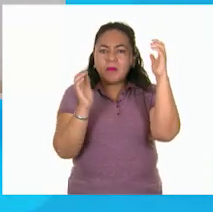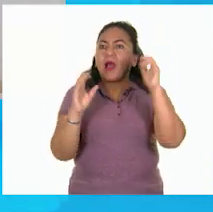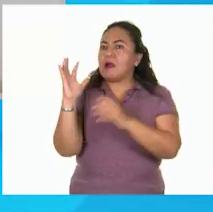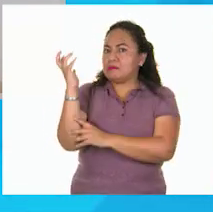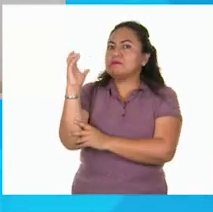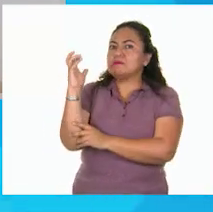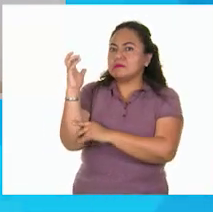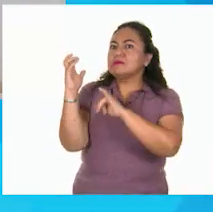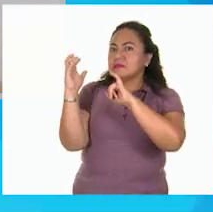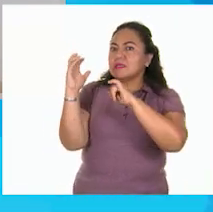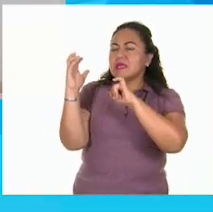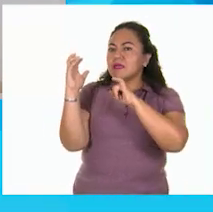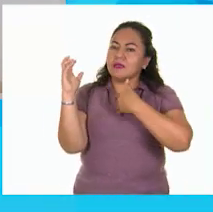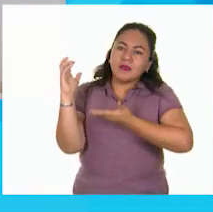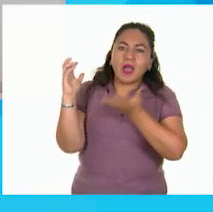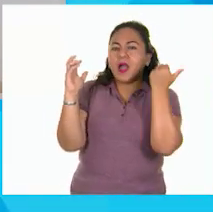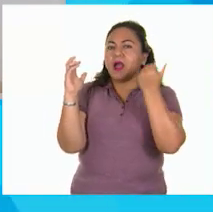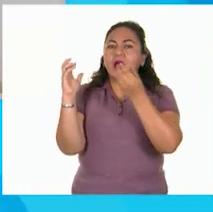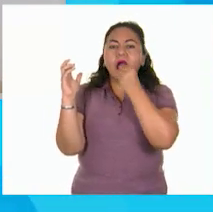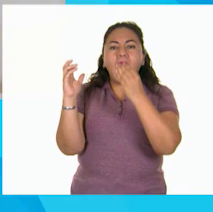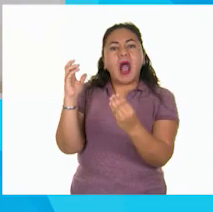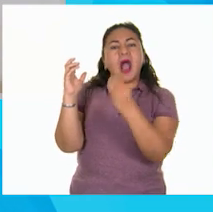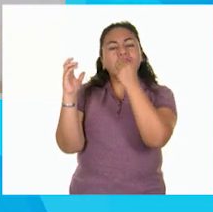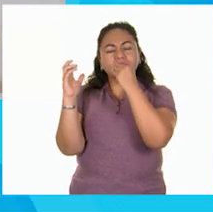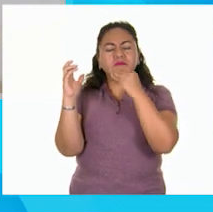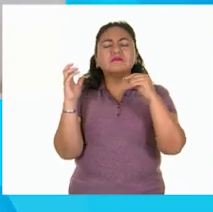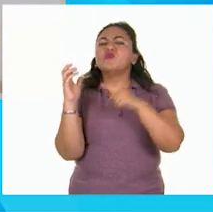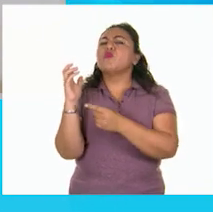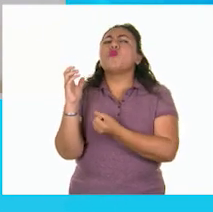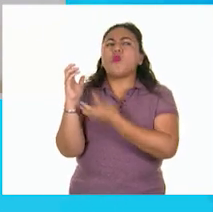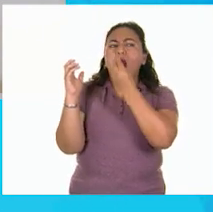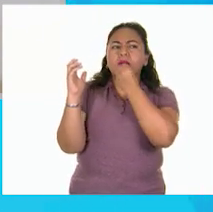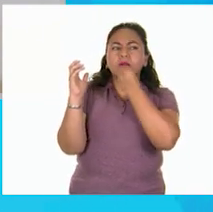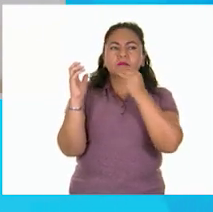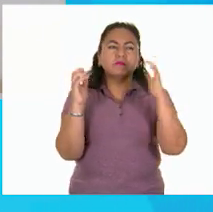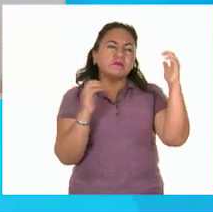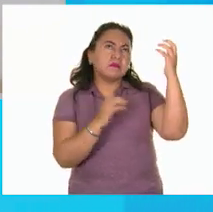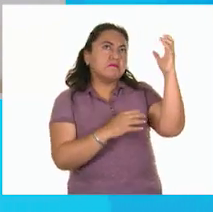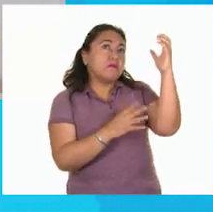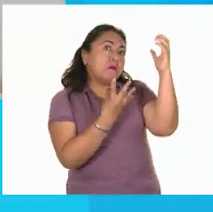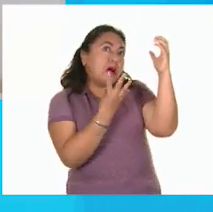Sí, comíamos sándwich. ¿Tú cuántos te comías?